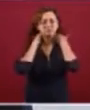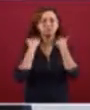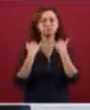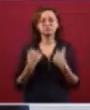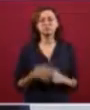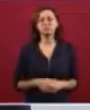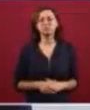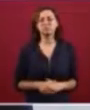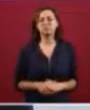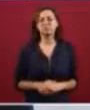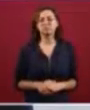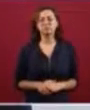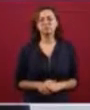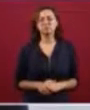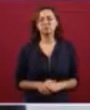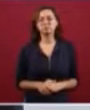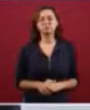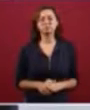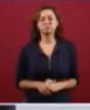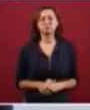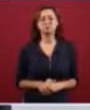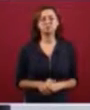Entonces,